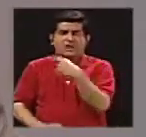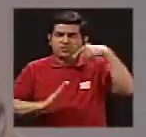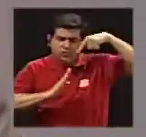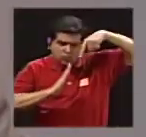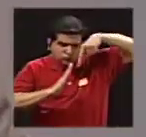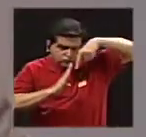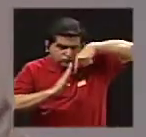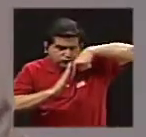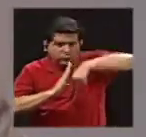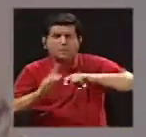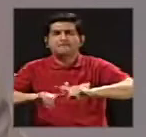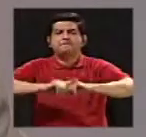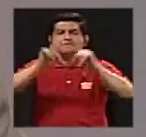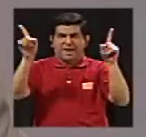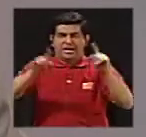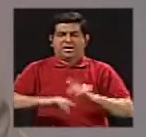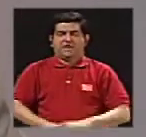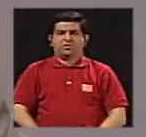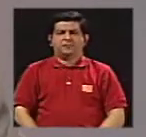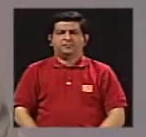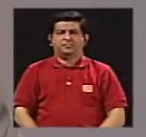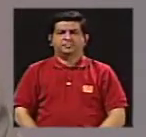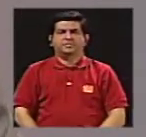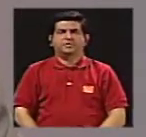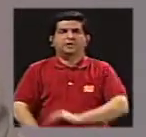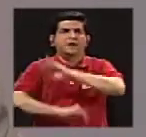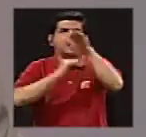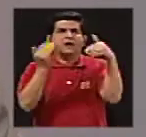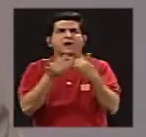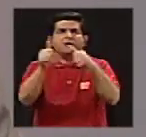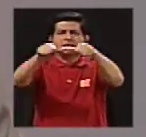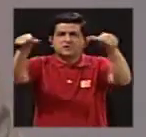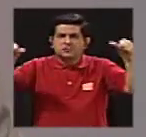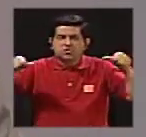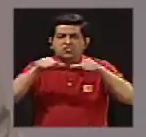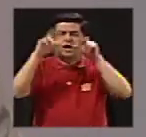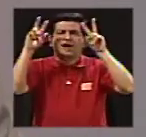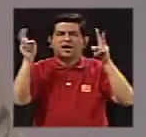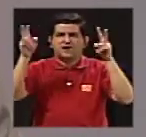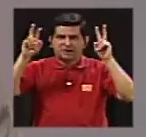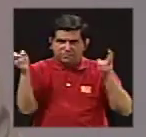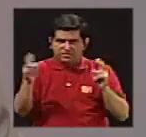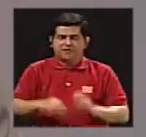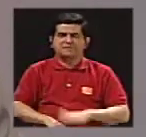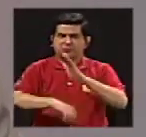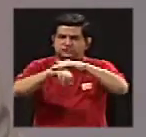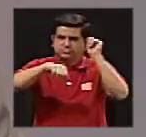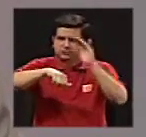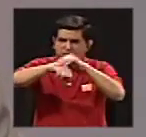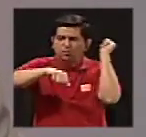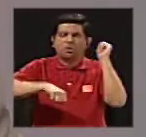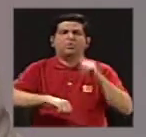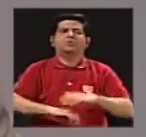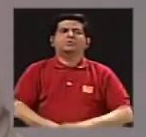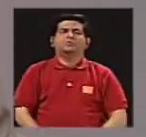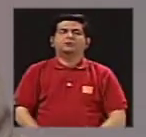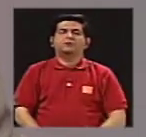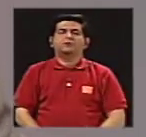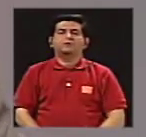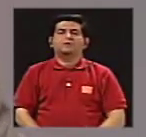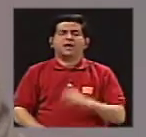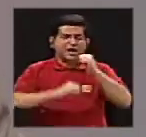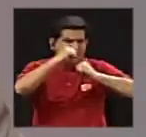profundizar pero sí eh en todas las áreas temáticas que fue convocada este en cuanto a